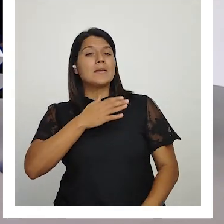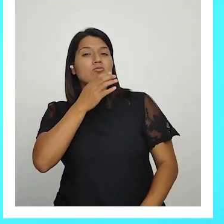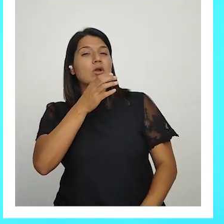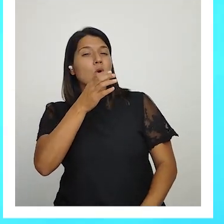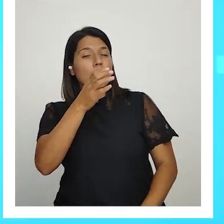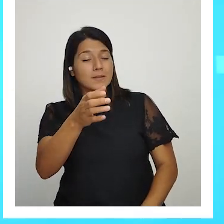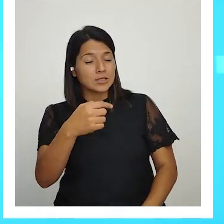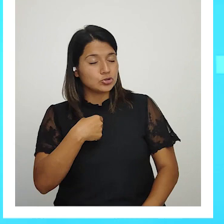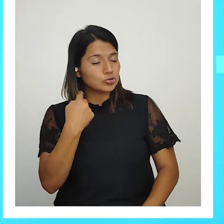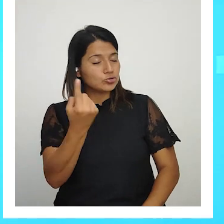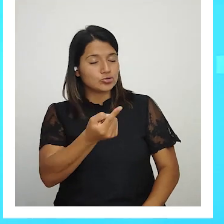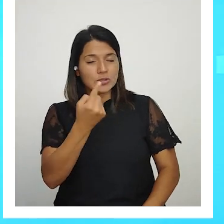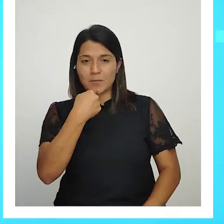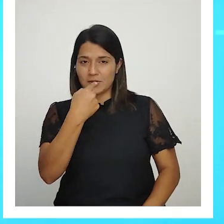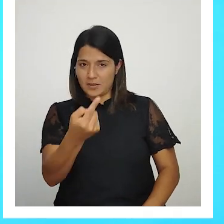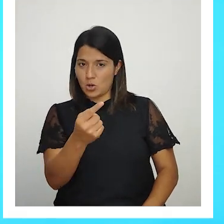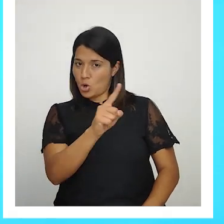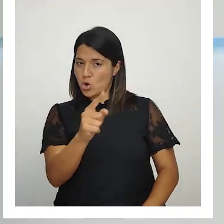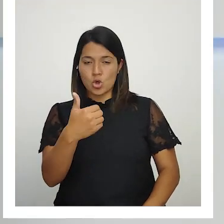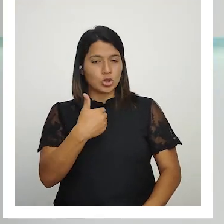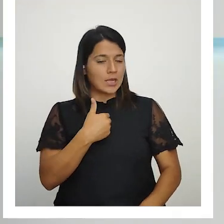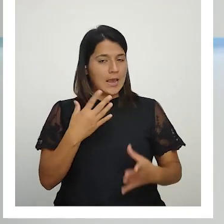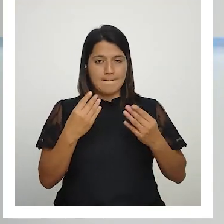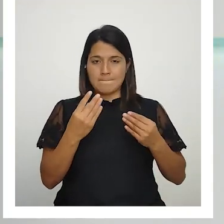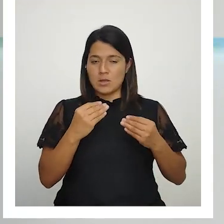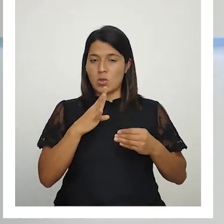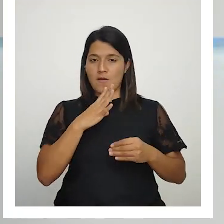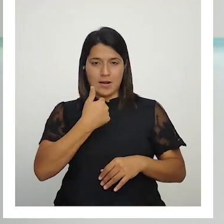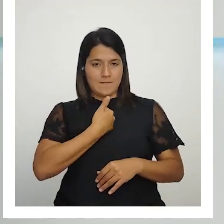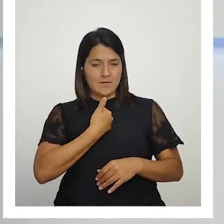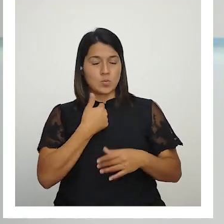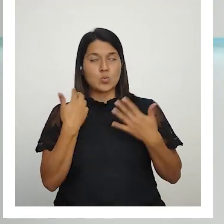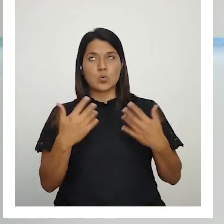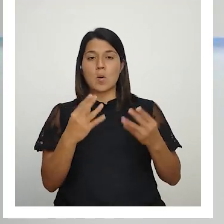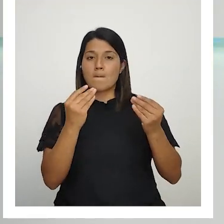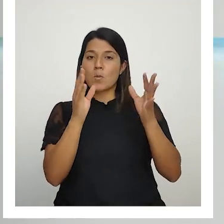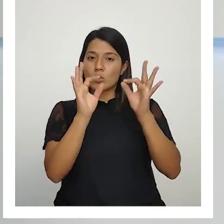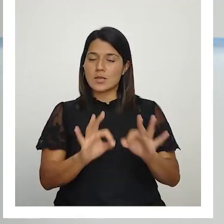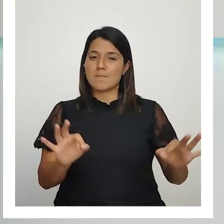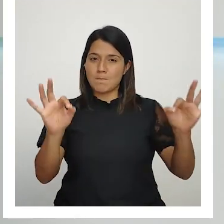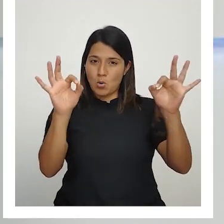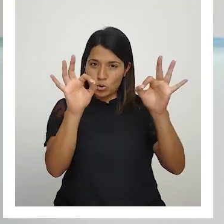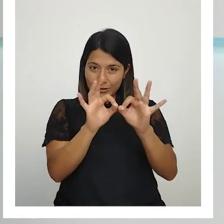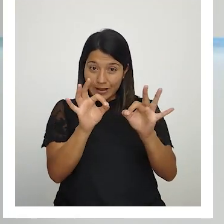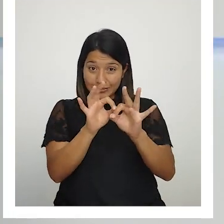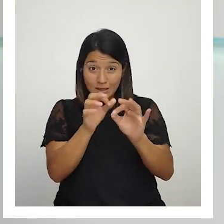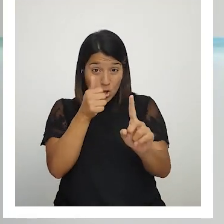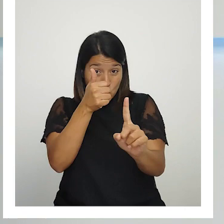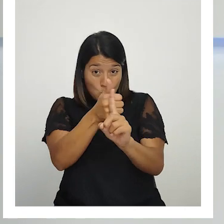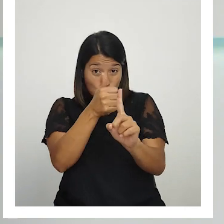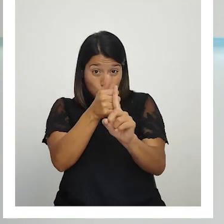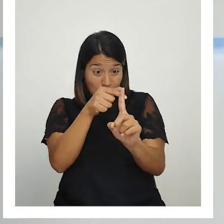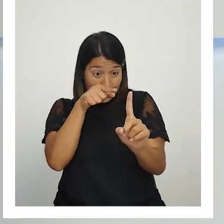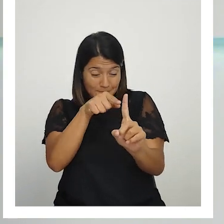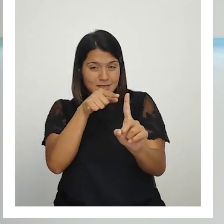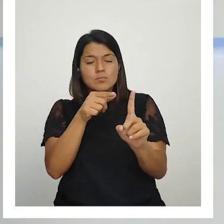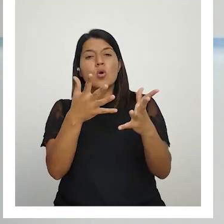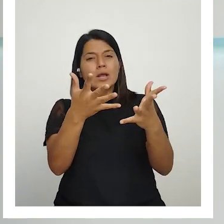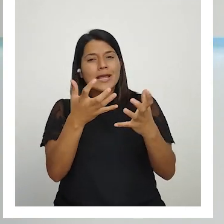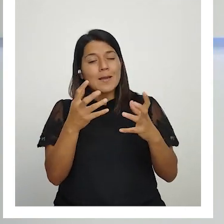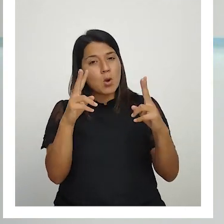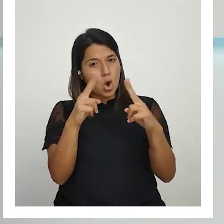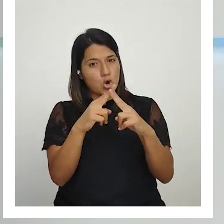siempre les doy es, primero, no tengan miedo a hablar de ustedes mismos, eso es muy importante. Son ustedes, las personas becarias, los que